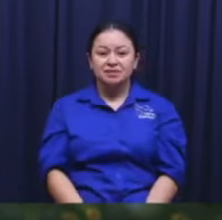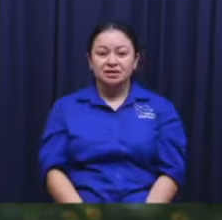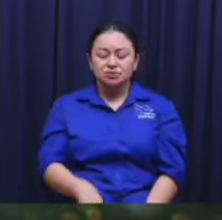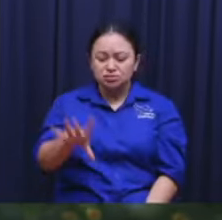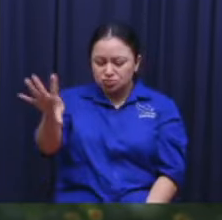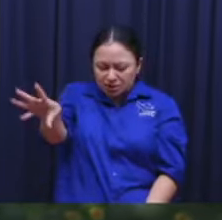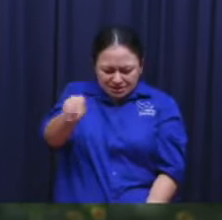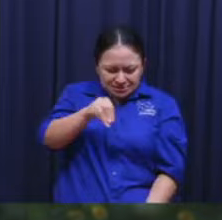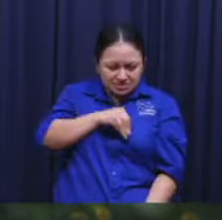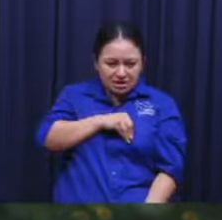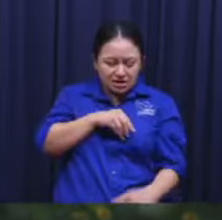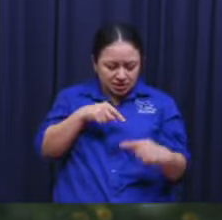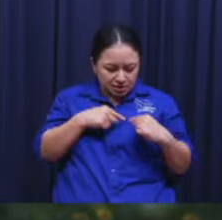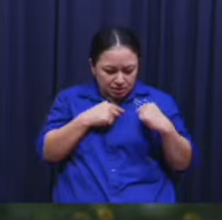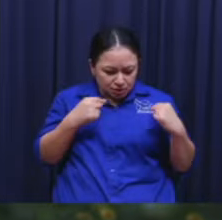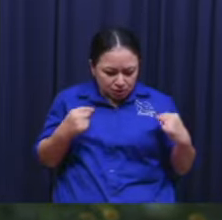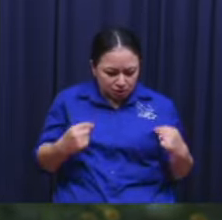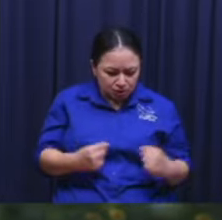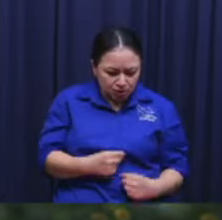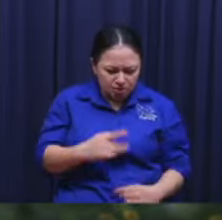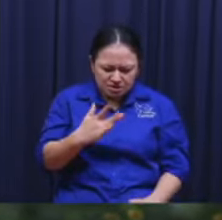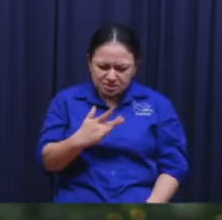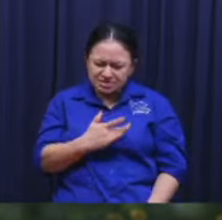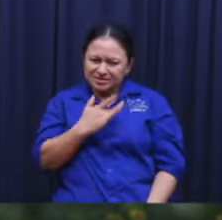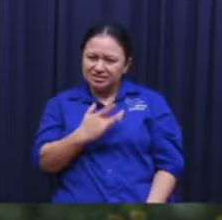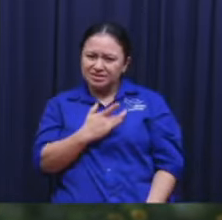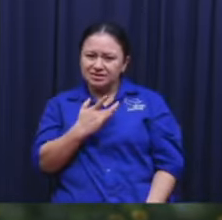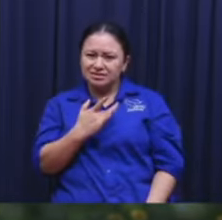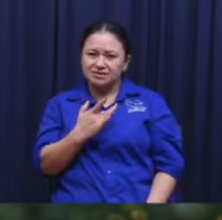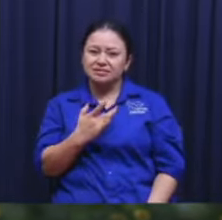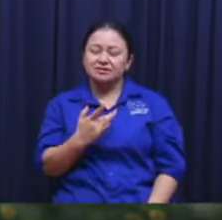tenemos que asimilar. ¡Aleluya! Ayer,